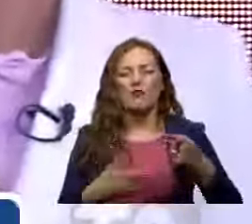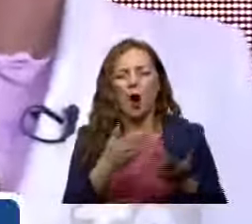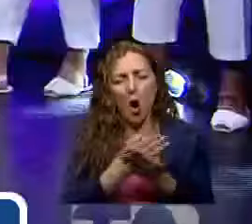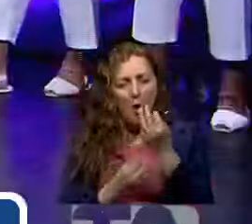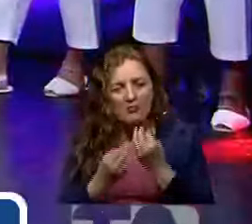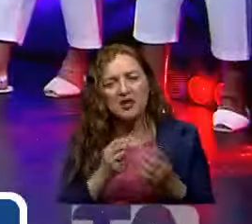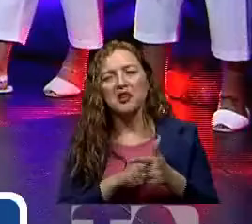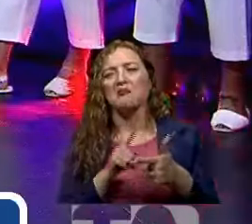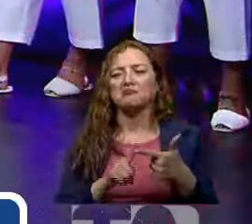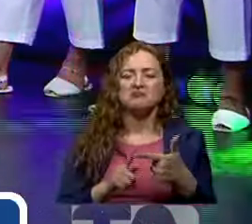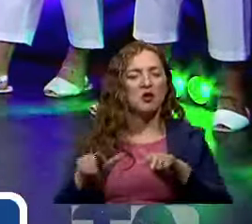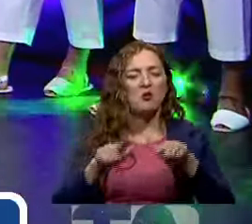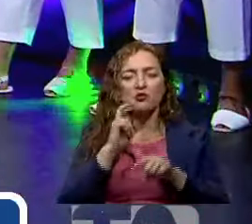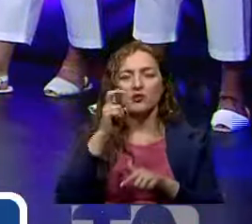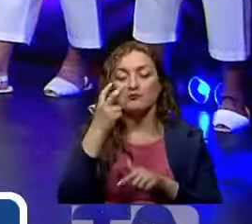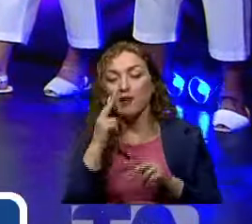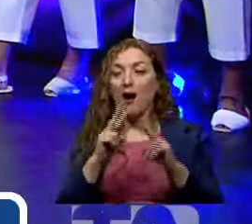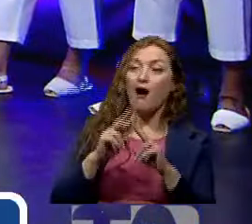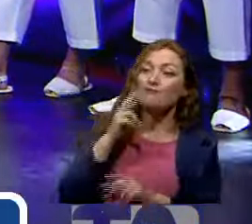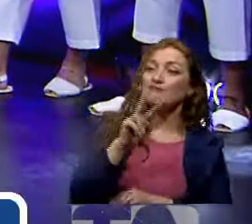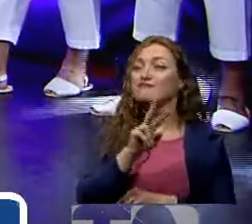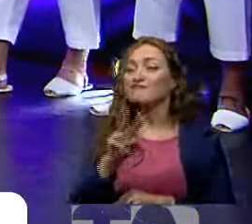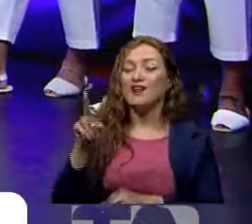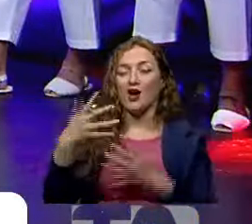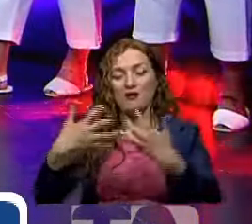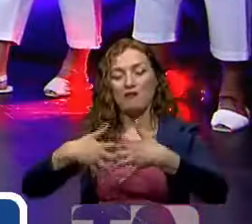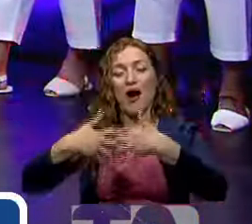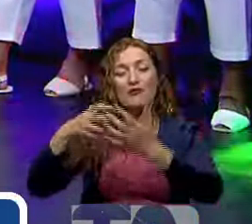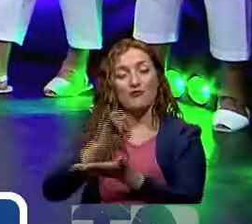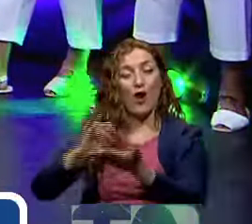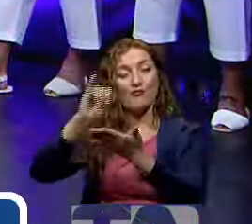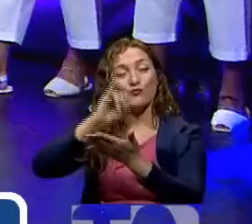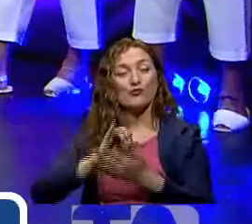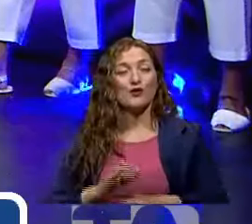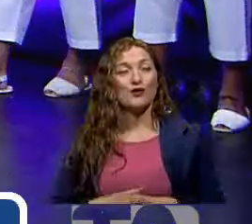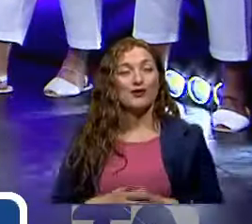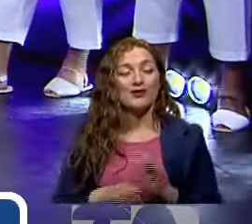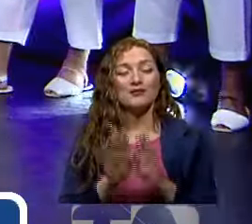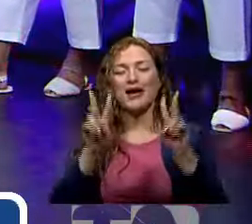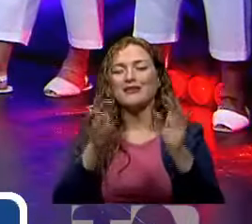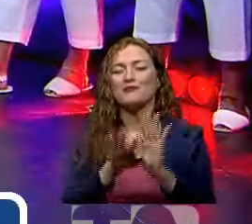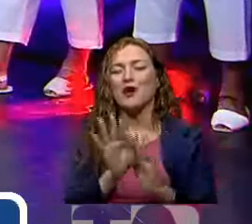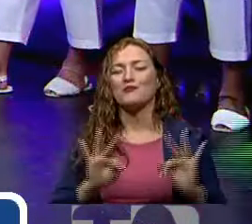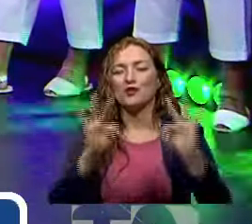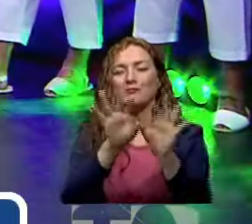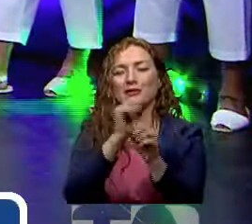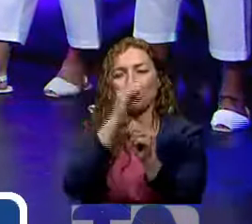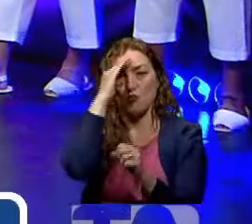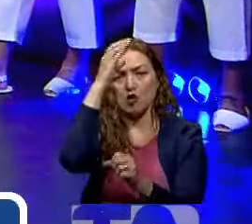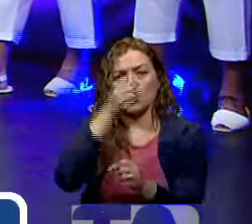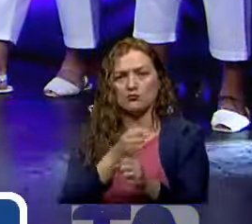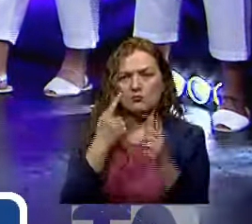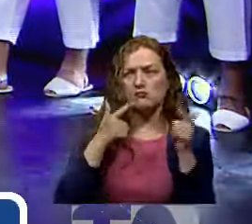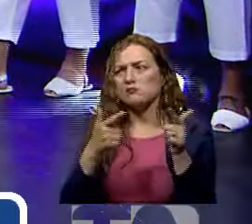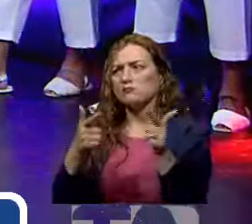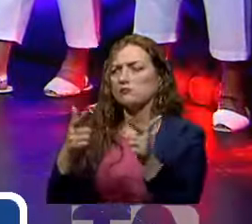gastronómico, también por los lugares turísticos. Pueden visitar nuestra fábrica Imbabura. Perfecto. Sí, y un tema muy importante que van a tener, la seguridad. Estamos activados